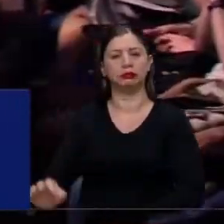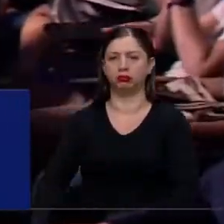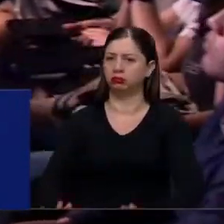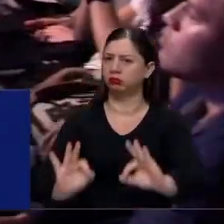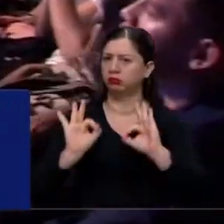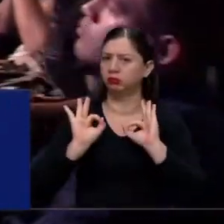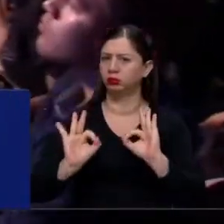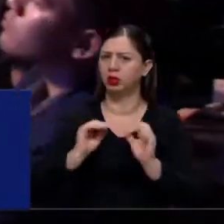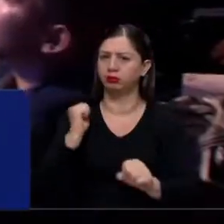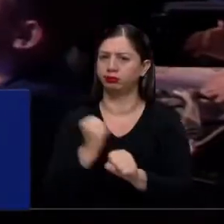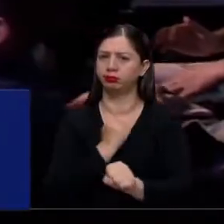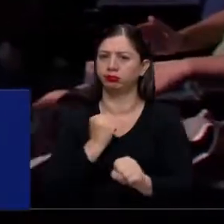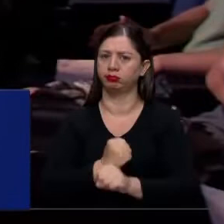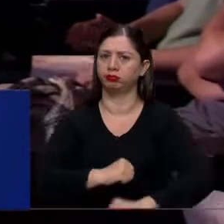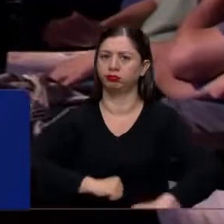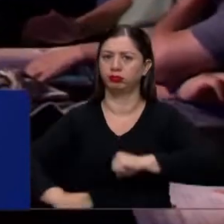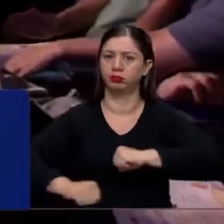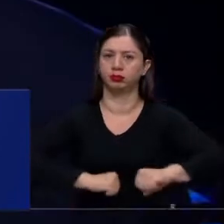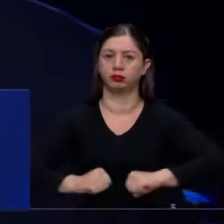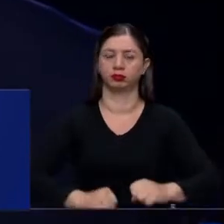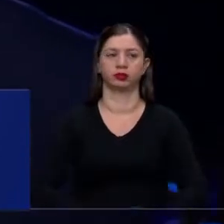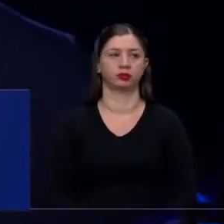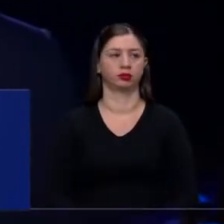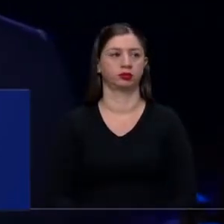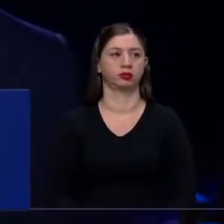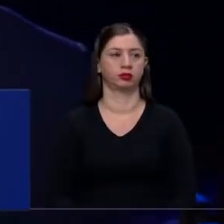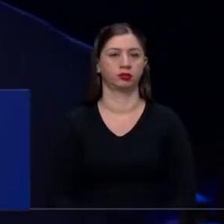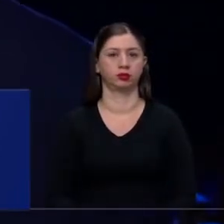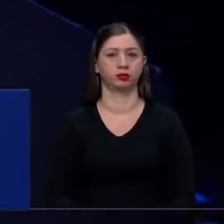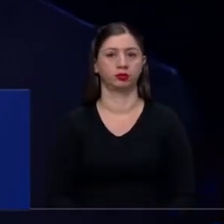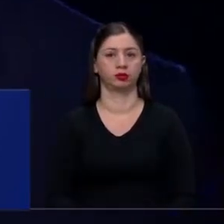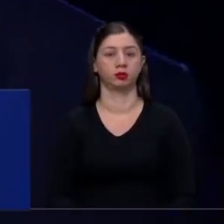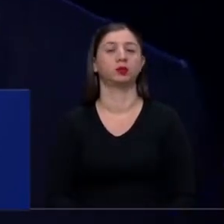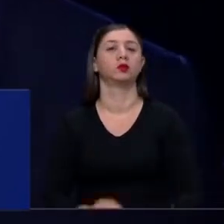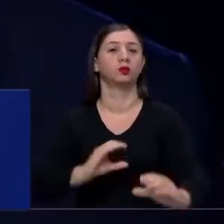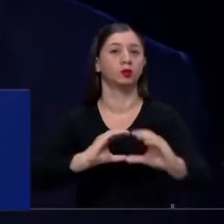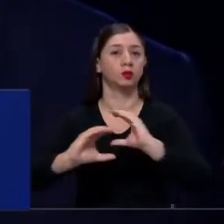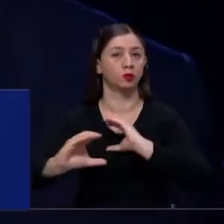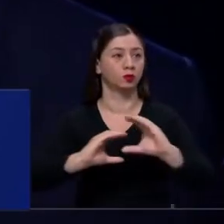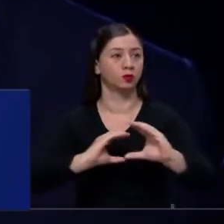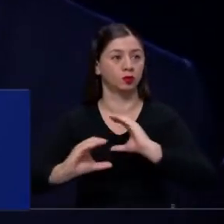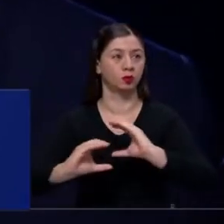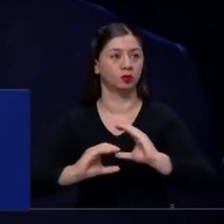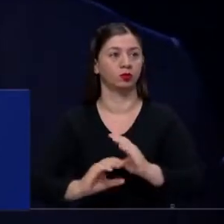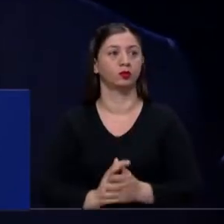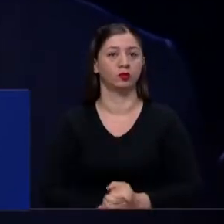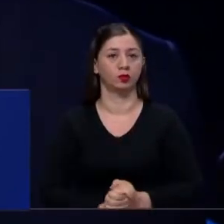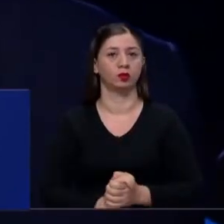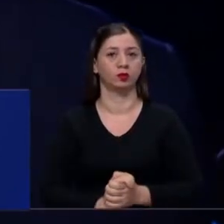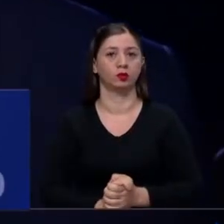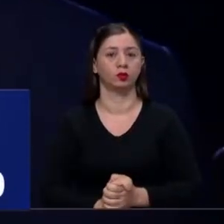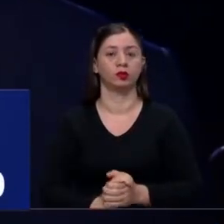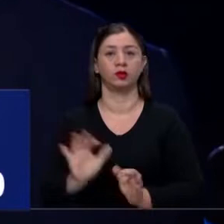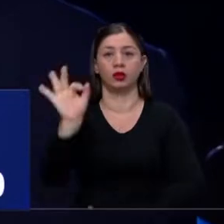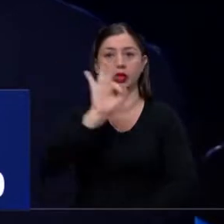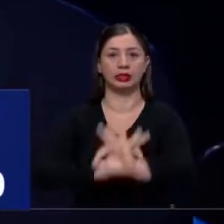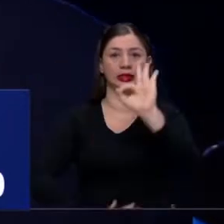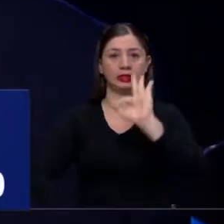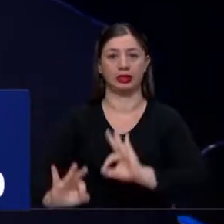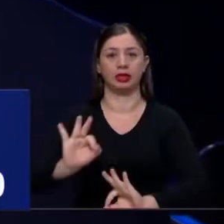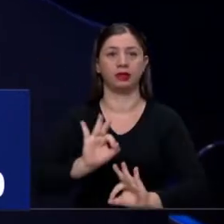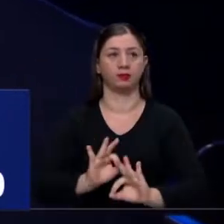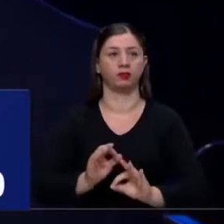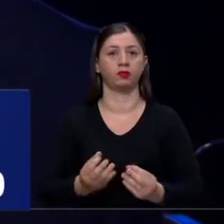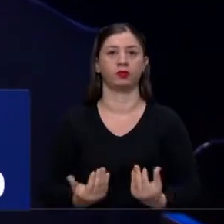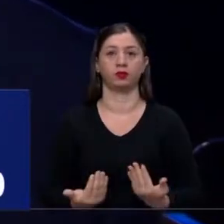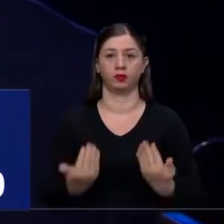impecable transmisión del certamen. Bueno, indudablemente la comunicación tecnológica que Telepacífico orientó